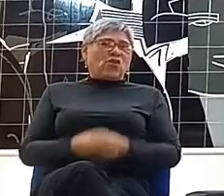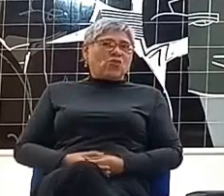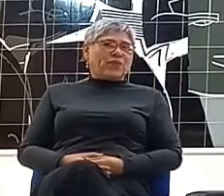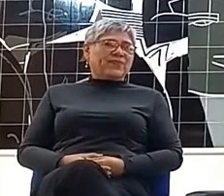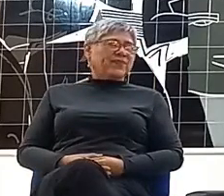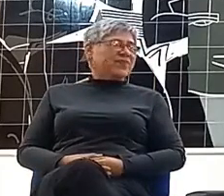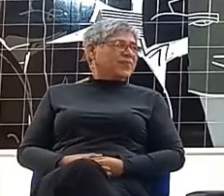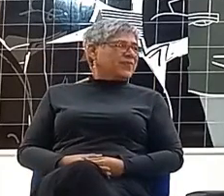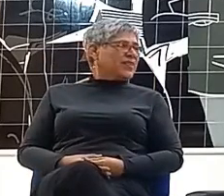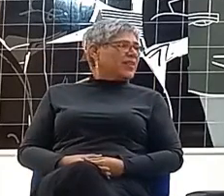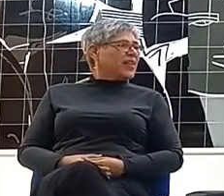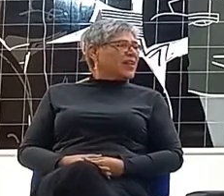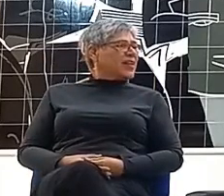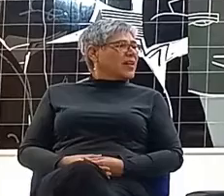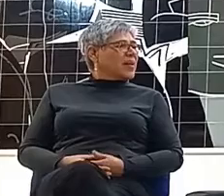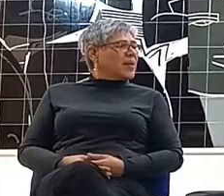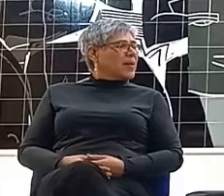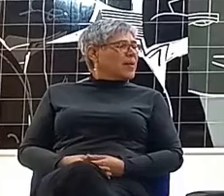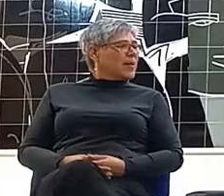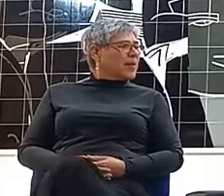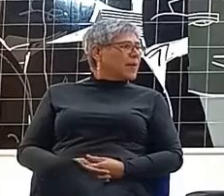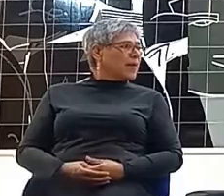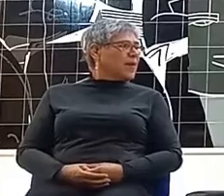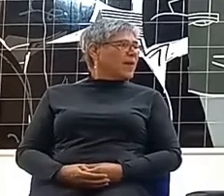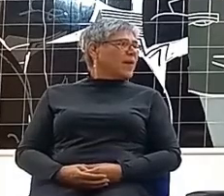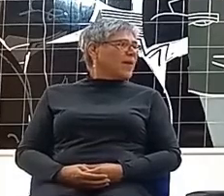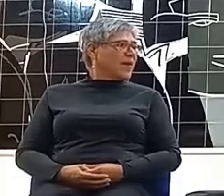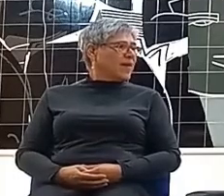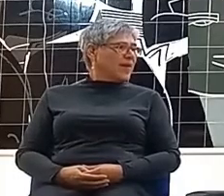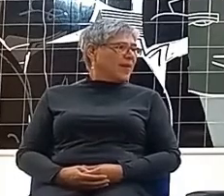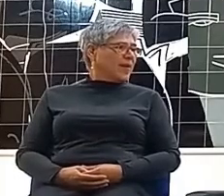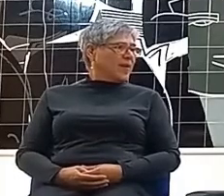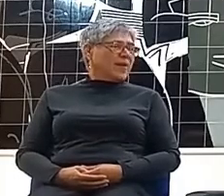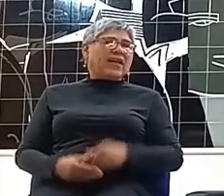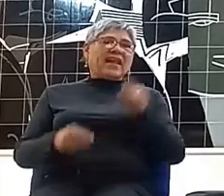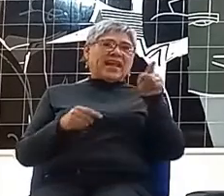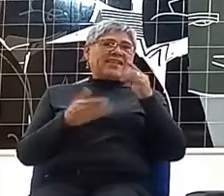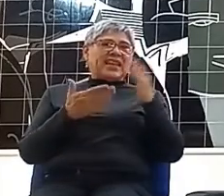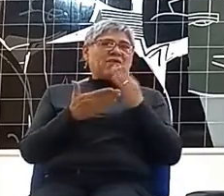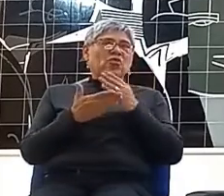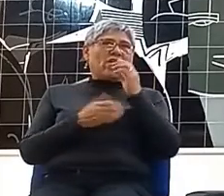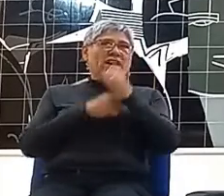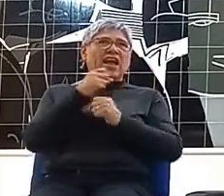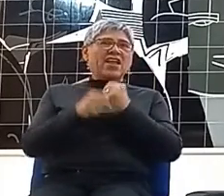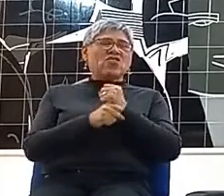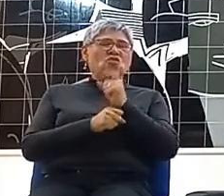Bueno, Paisaje Urbano del Siglo que Amanece es un libro del año